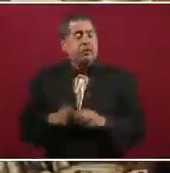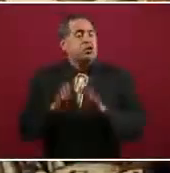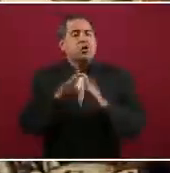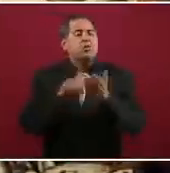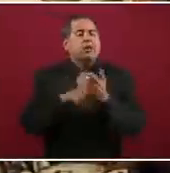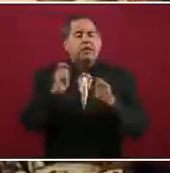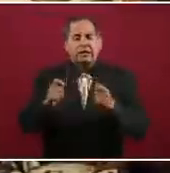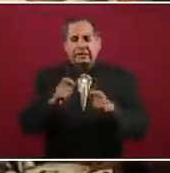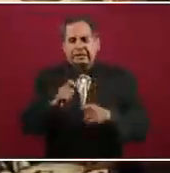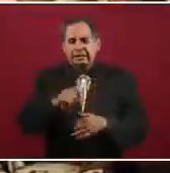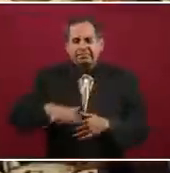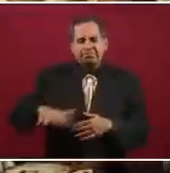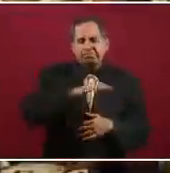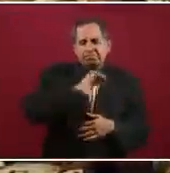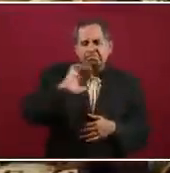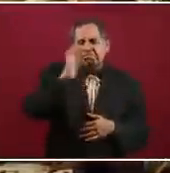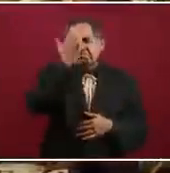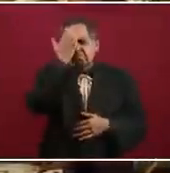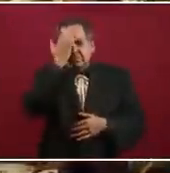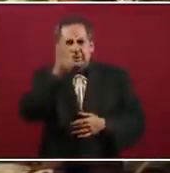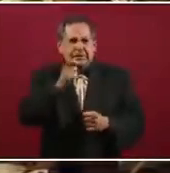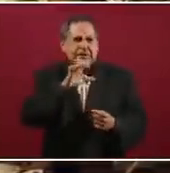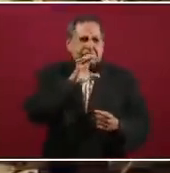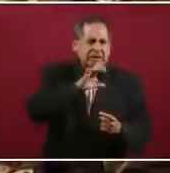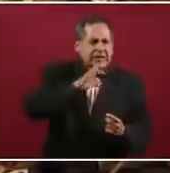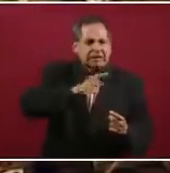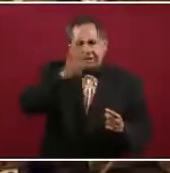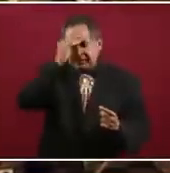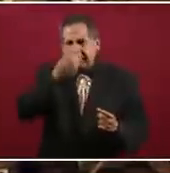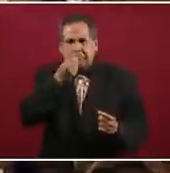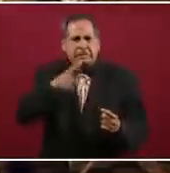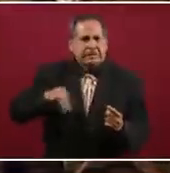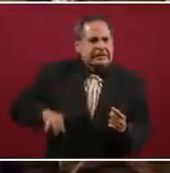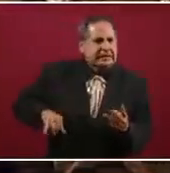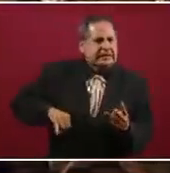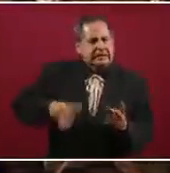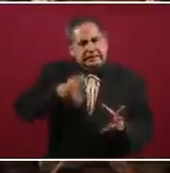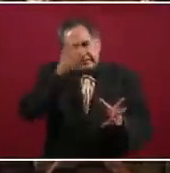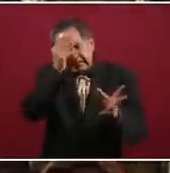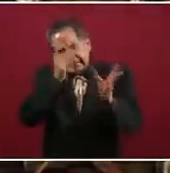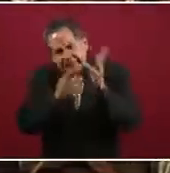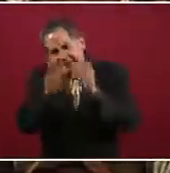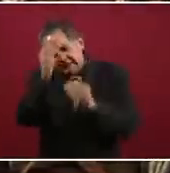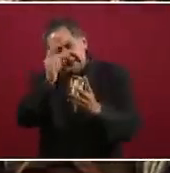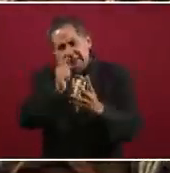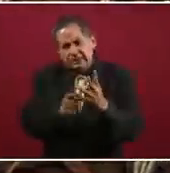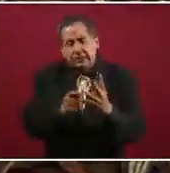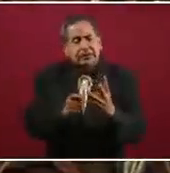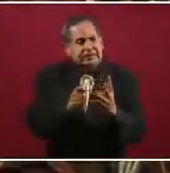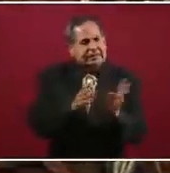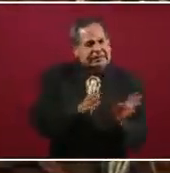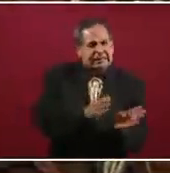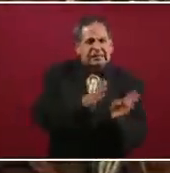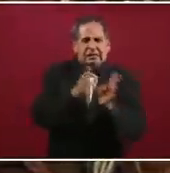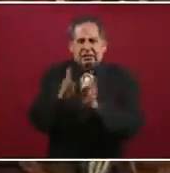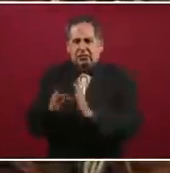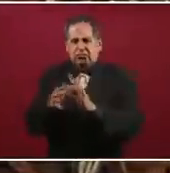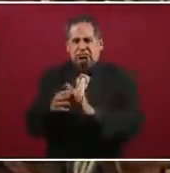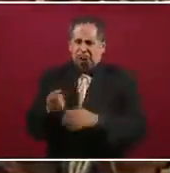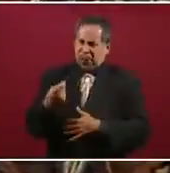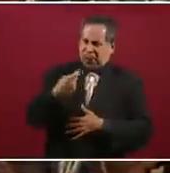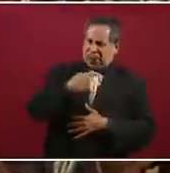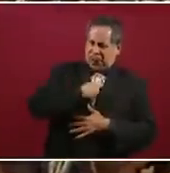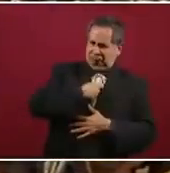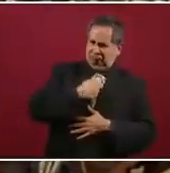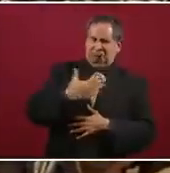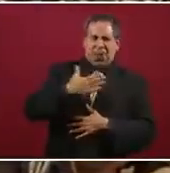de conocimiento, curiosidad, interés, formación, pero también tiene un elemento de